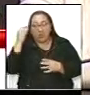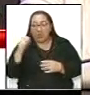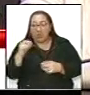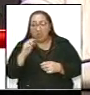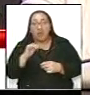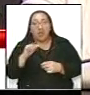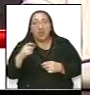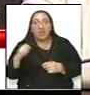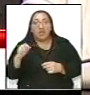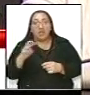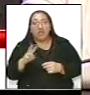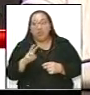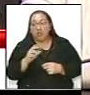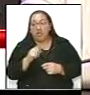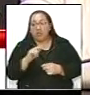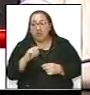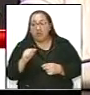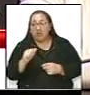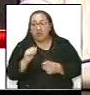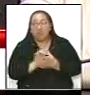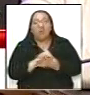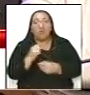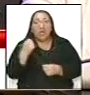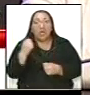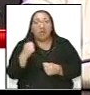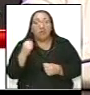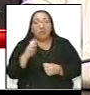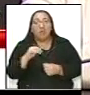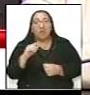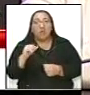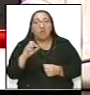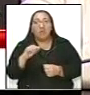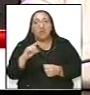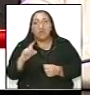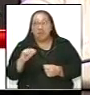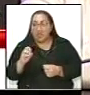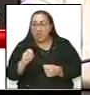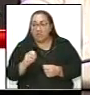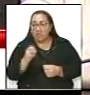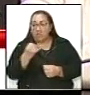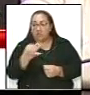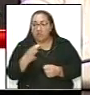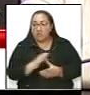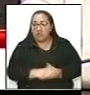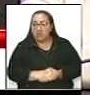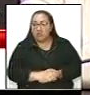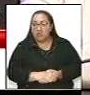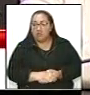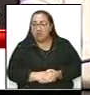Margarita 2, A Tu Lado, Amigos en Apuro, Manual del Pisado, etc., etc., etc.